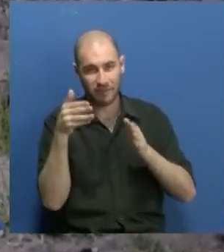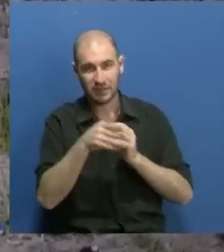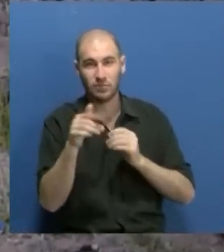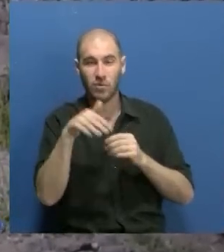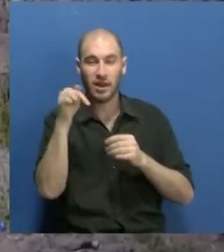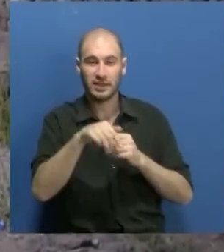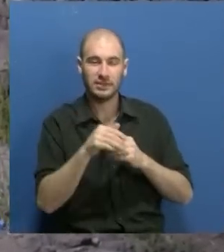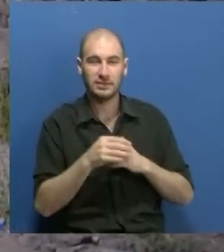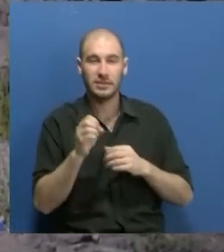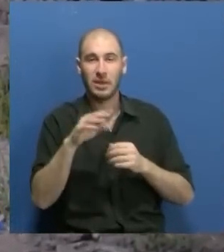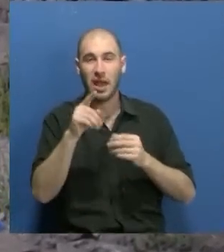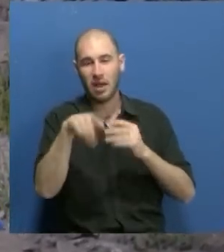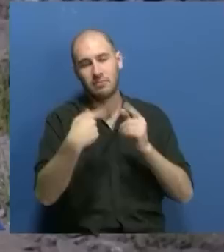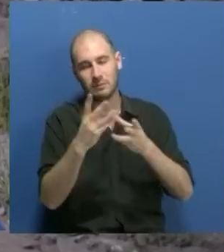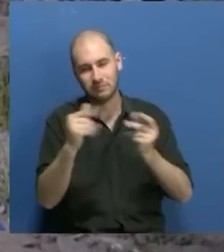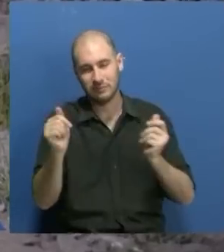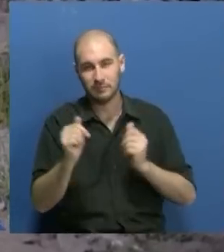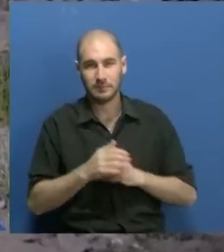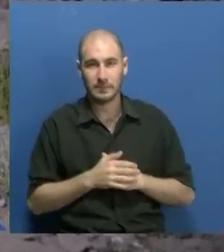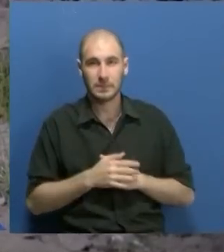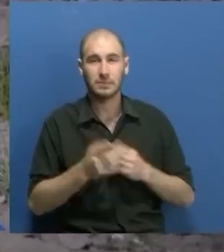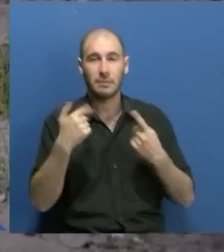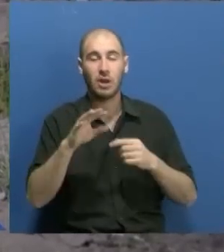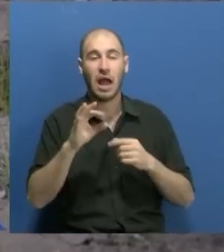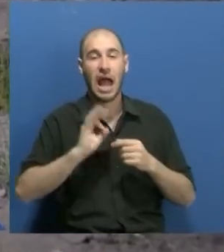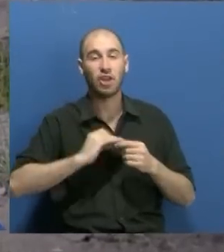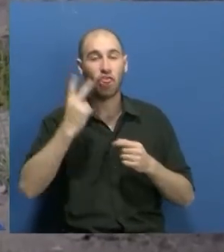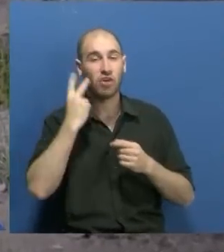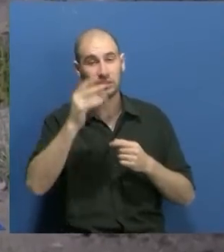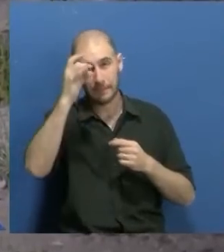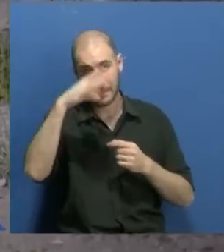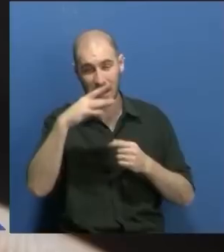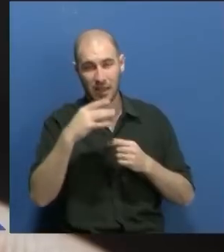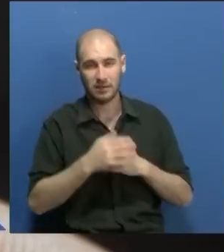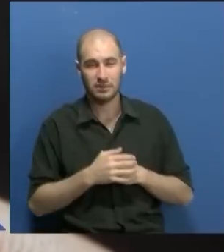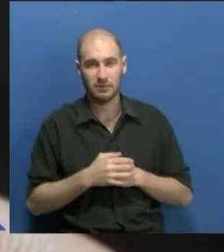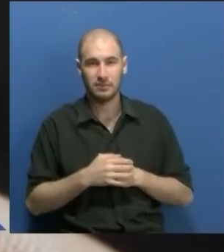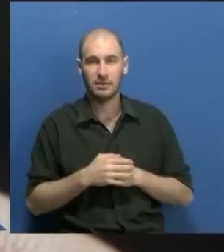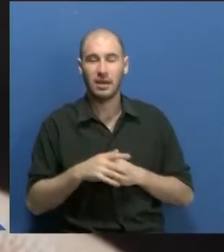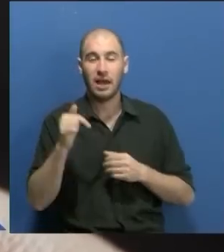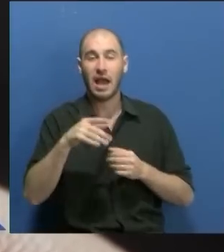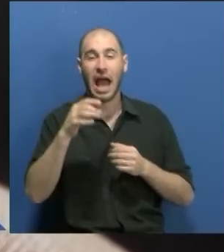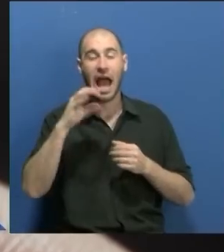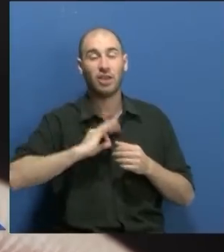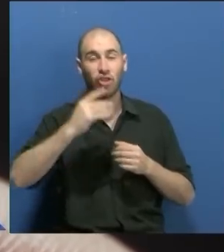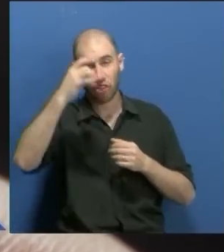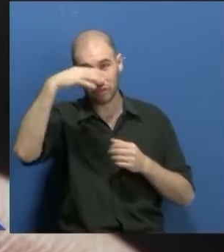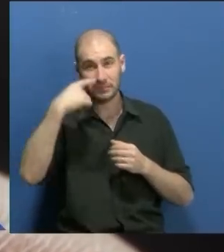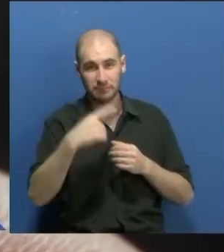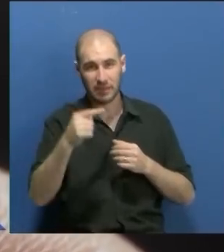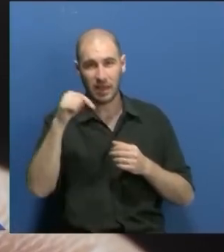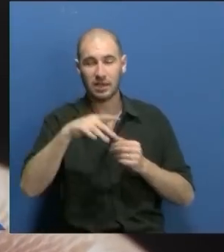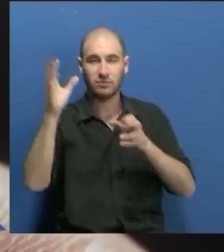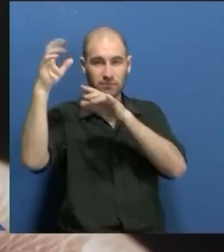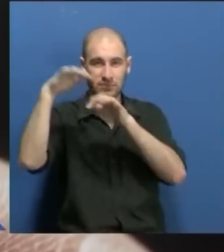detrás, ese lago después desaparece, habría que ver cuándo, pero hace 12.000 años atrás ocurre esto. Uh-huh. Y es muy interesante porque hace 12.000 años atrás también se derrumba